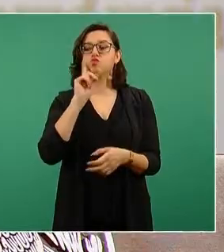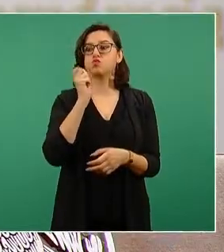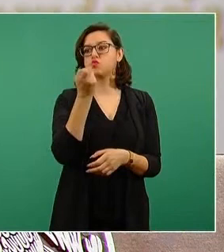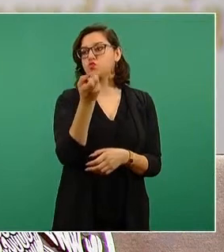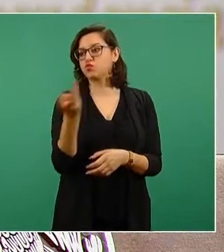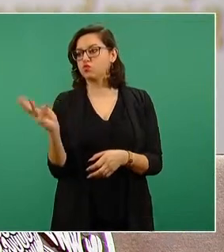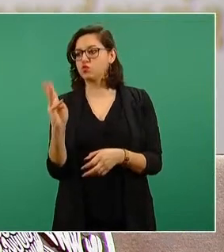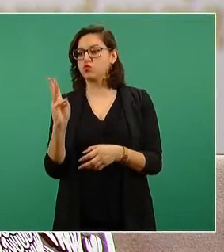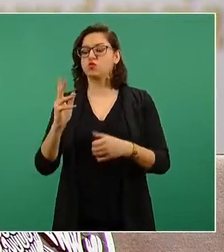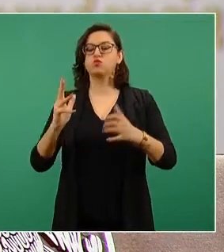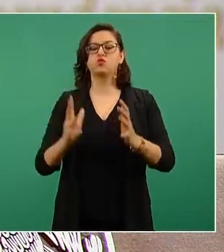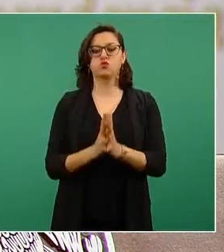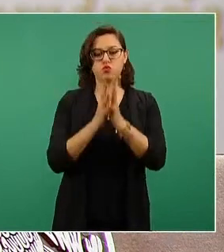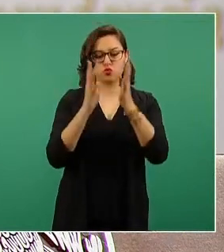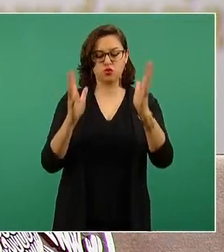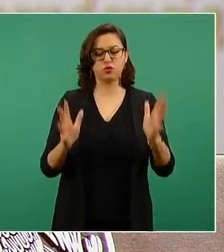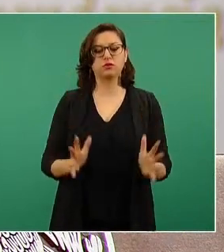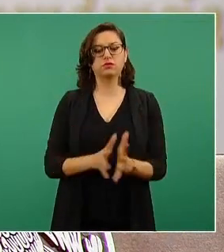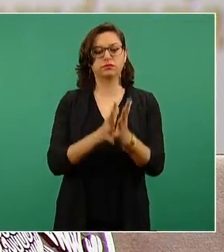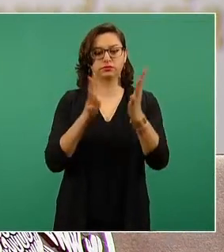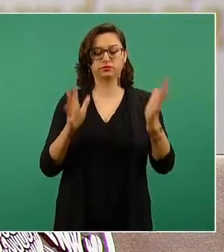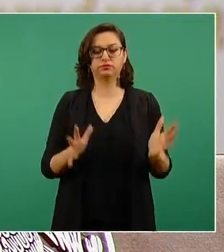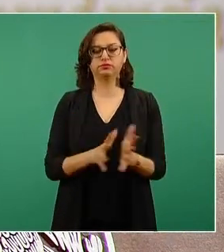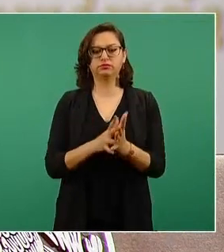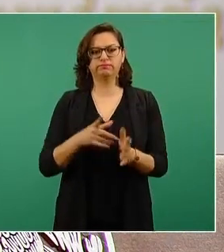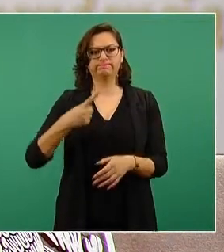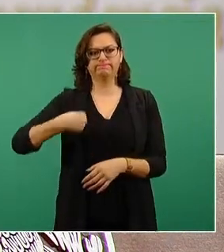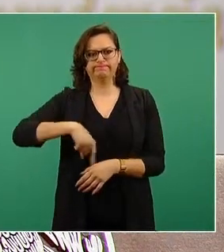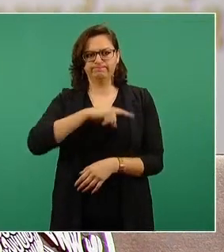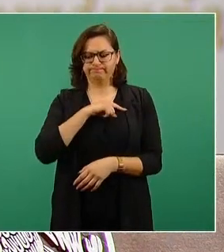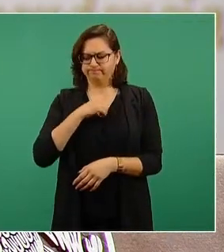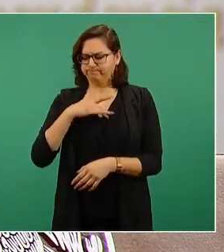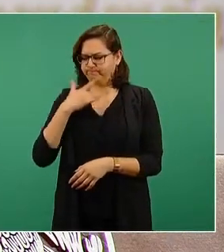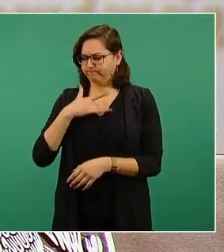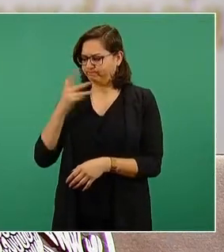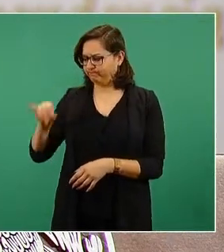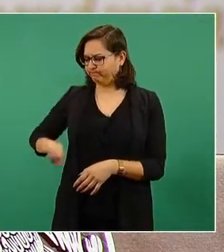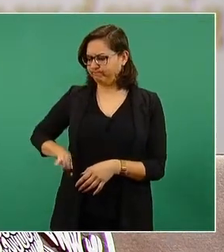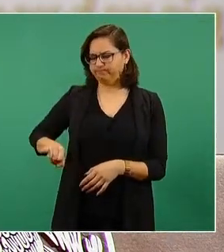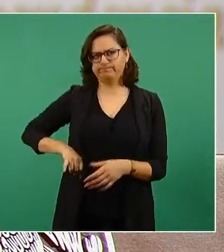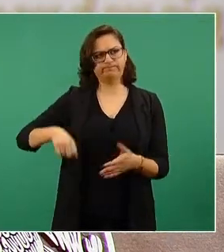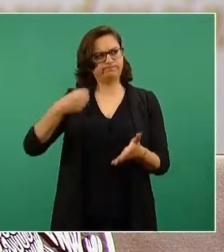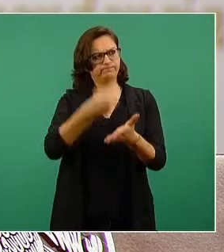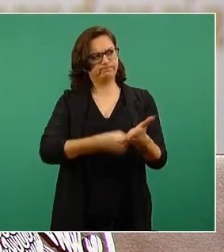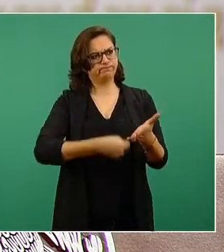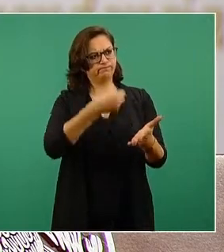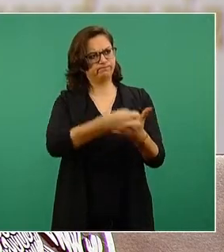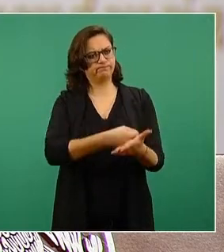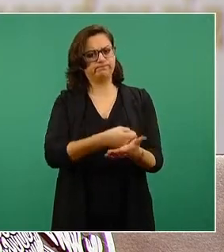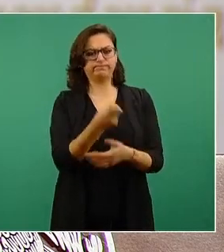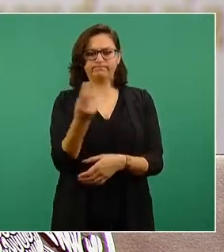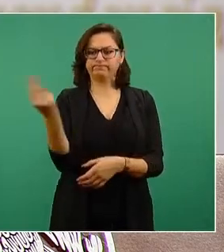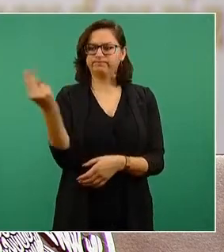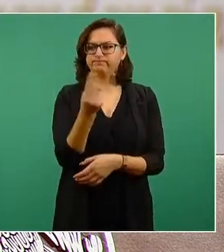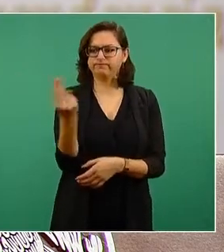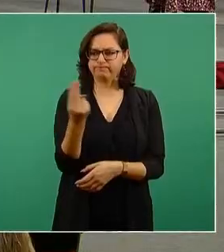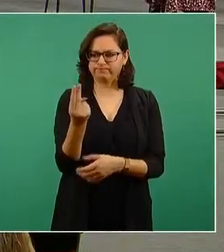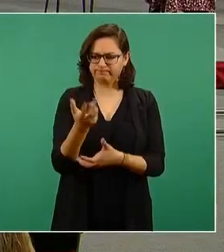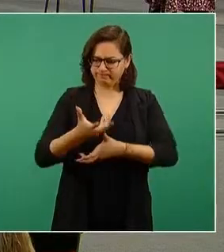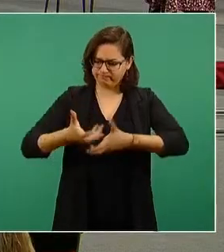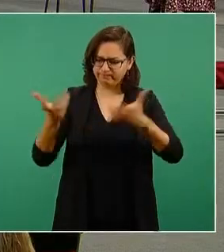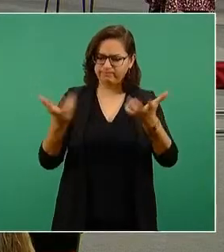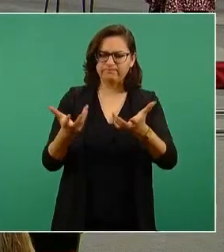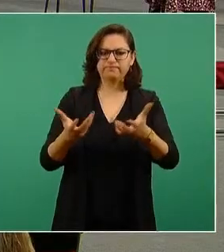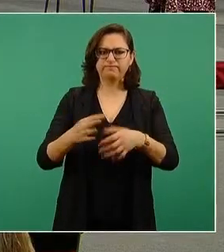las jóvenes, que nuestros intereses y exigencias se transformen en acciones y desarrollo para cambiar la vida